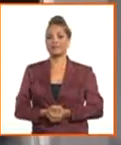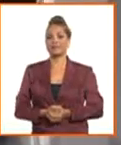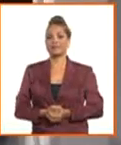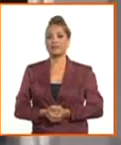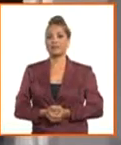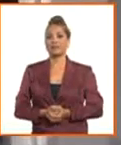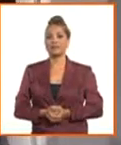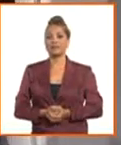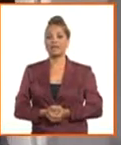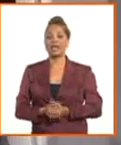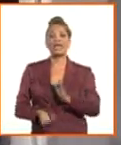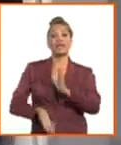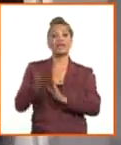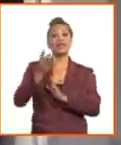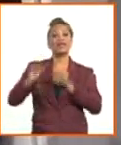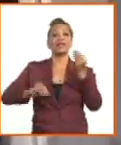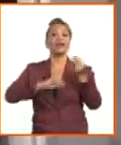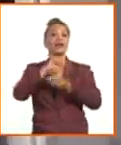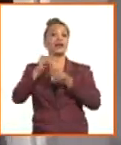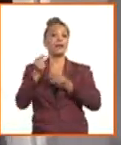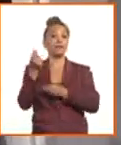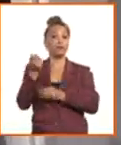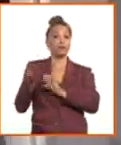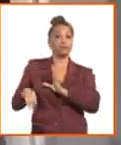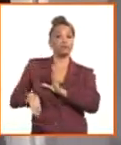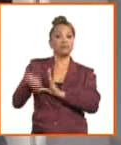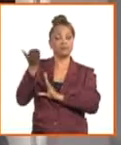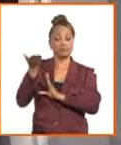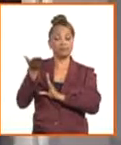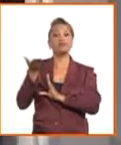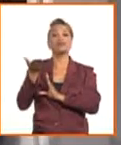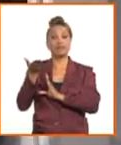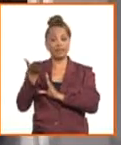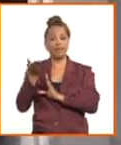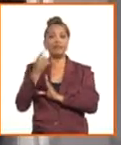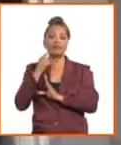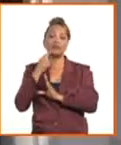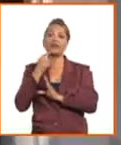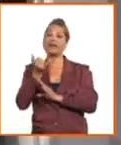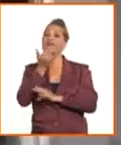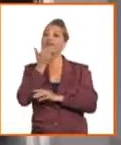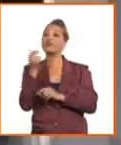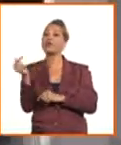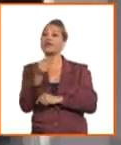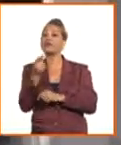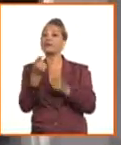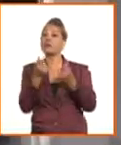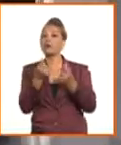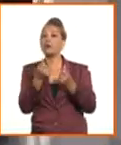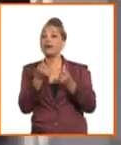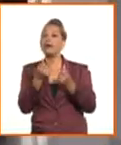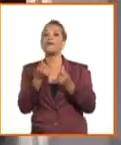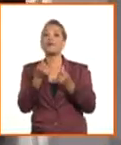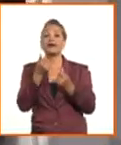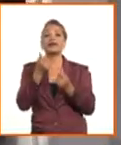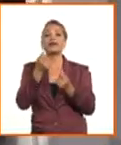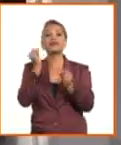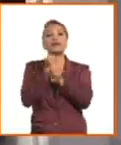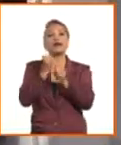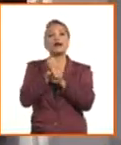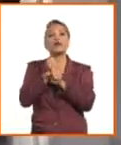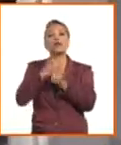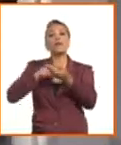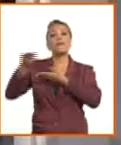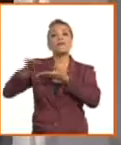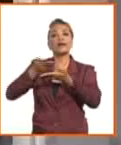tipo de cambio, que por supuesto tiene impactos inflacionarios y tiene otros efectos negativos en la economía, para trabajar con un mercado equilibrado, que si hay